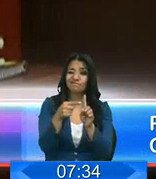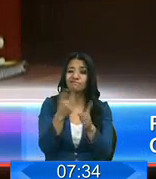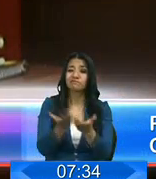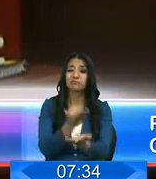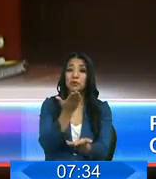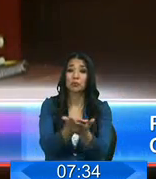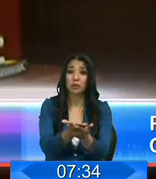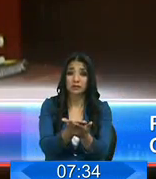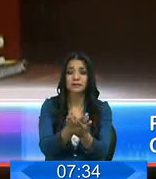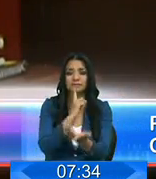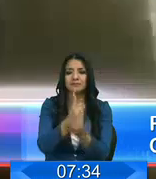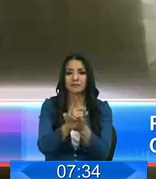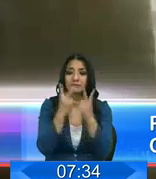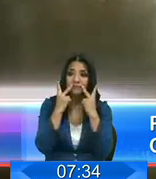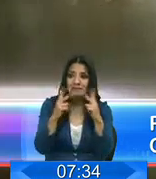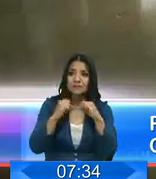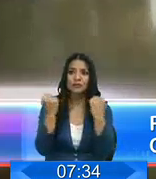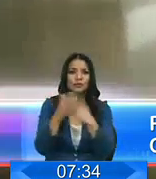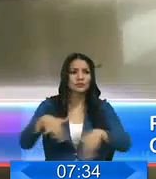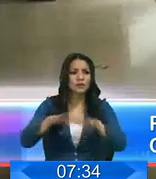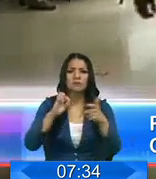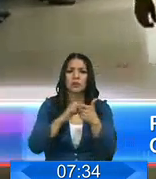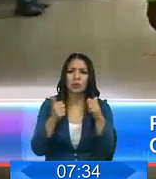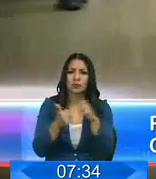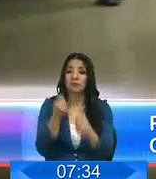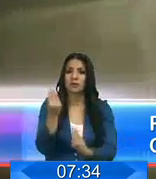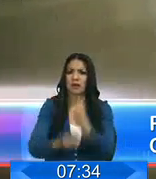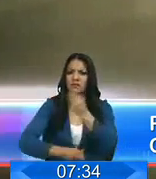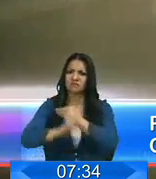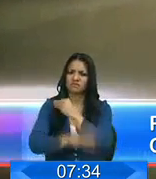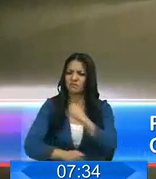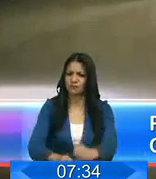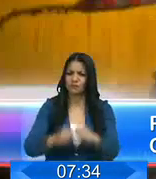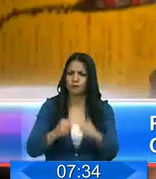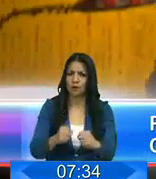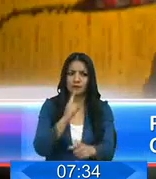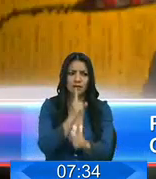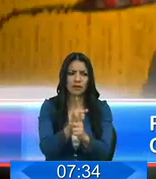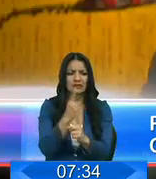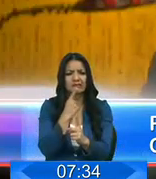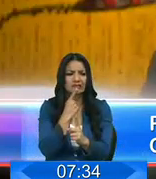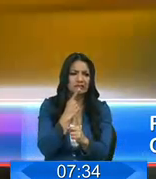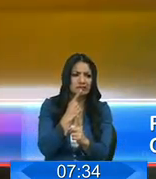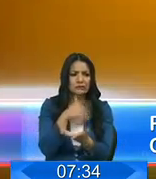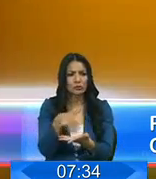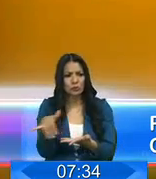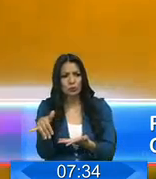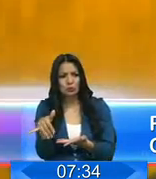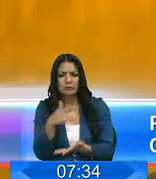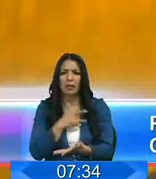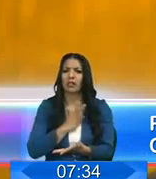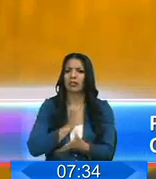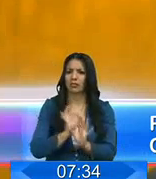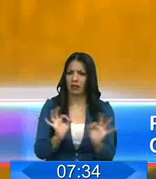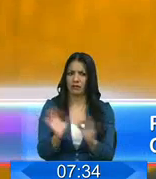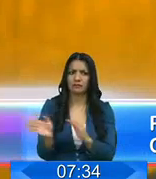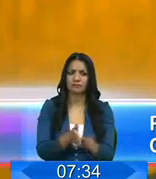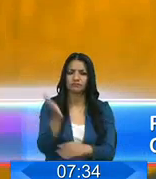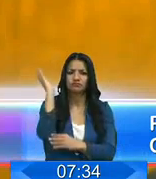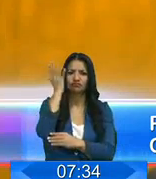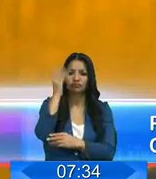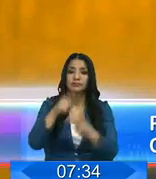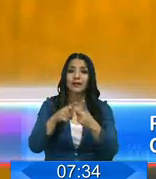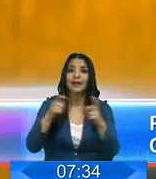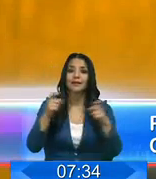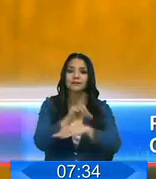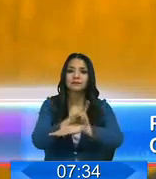graves problemas sociales, solo cabe la mano dura. No hay que tener contemplación. Catedrático, exdirector